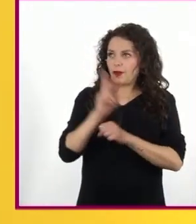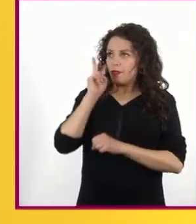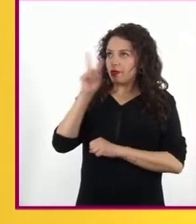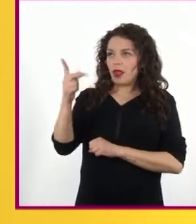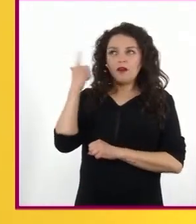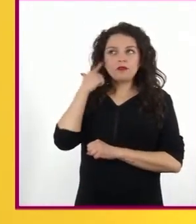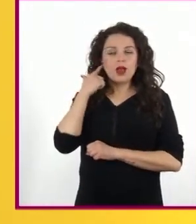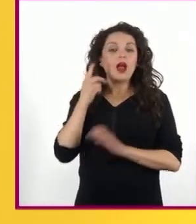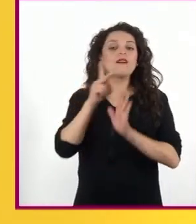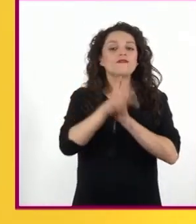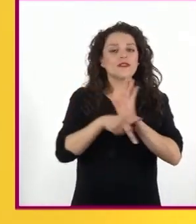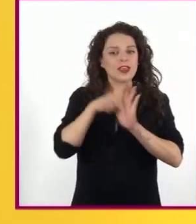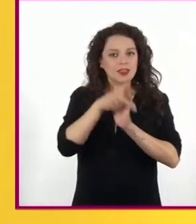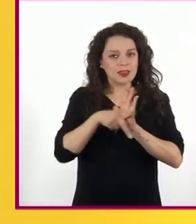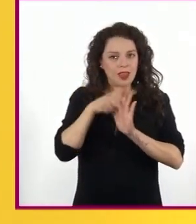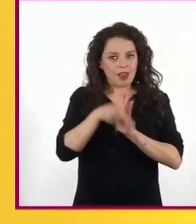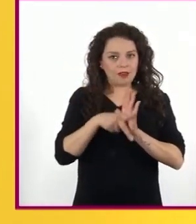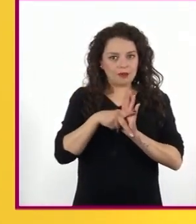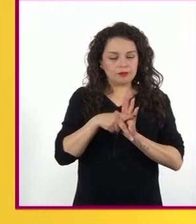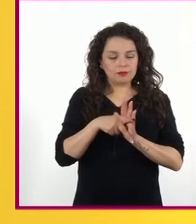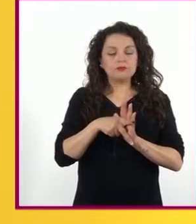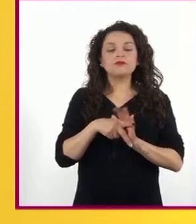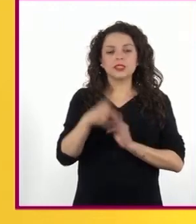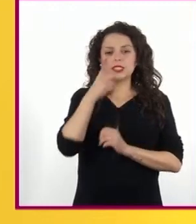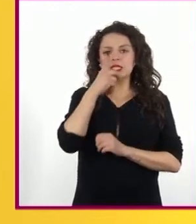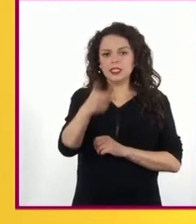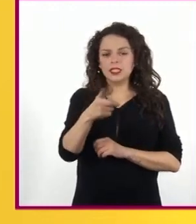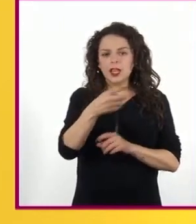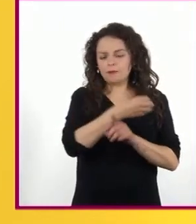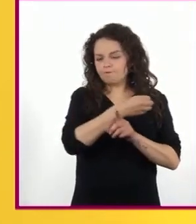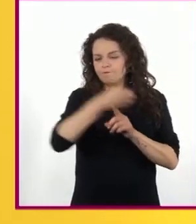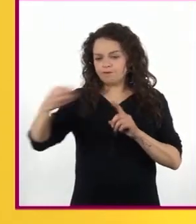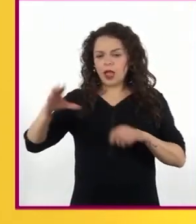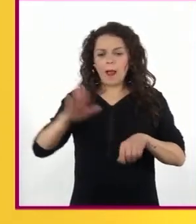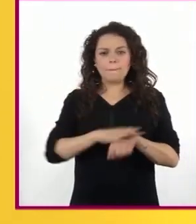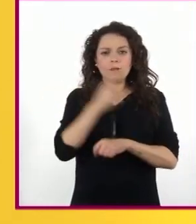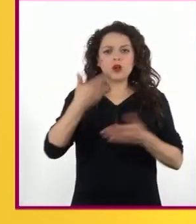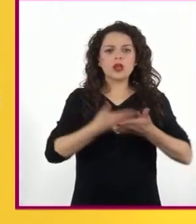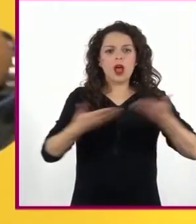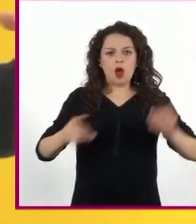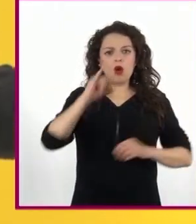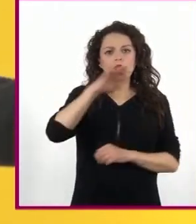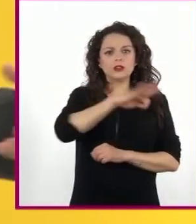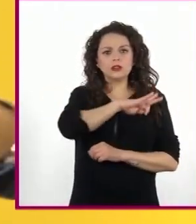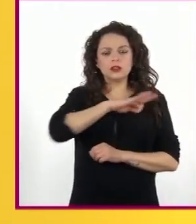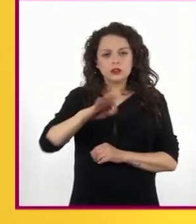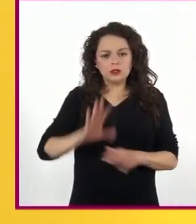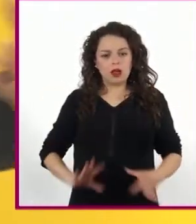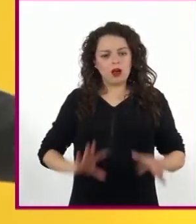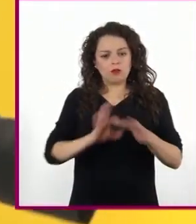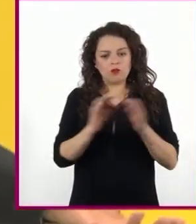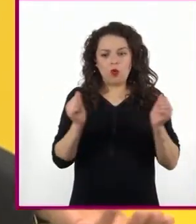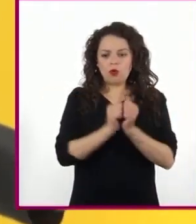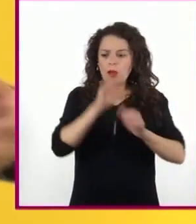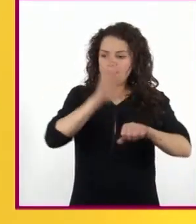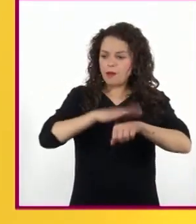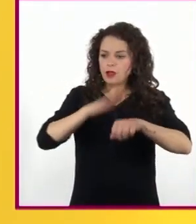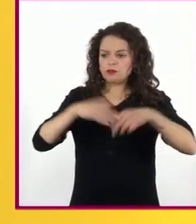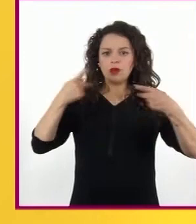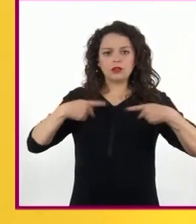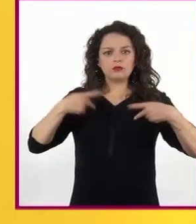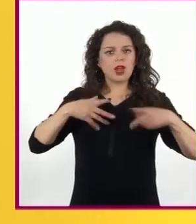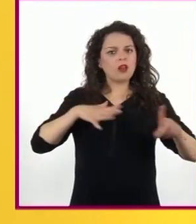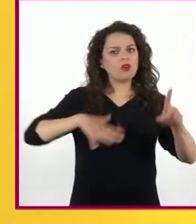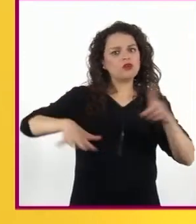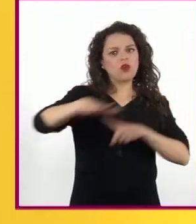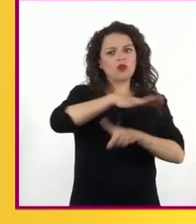escuchar el siguiente video donde se menciona por qué ahora es posible relacionarse con cada vez más personas de otros contextos y de